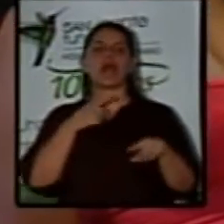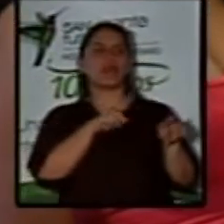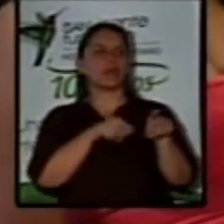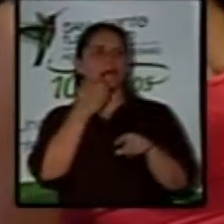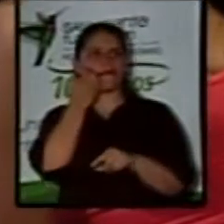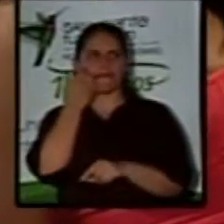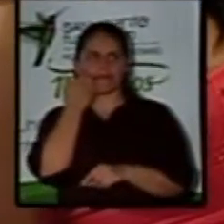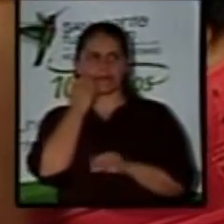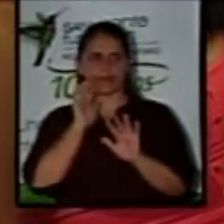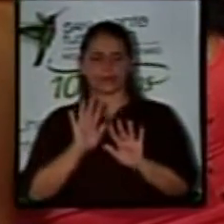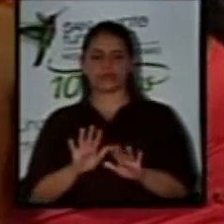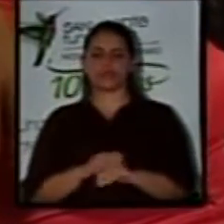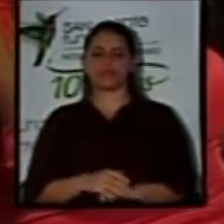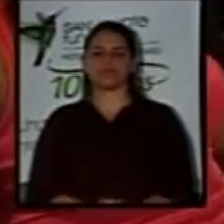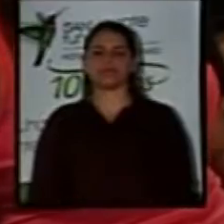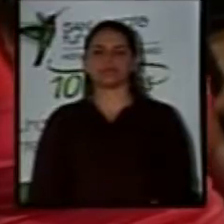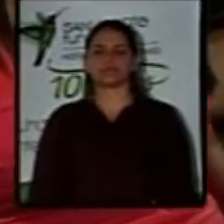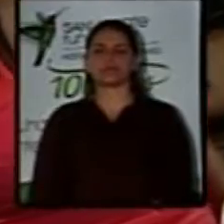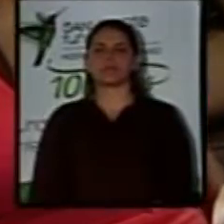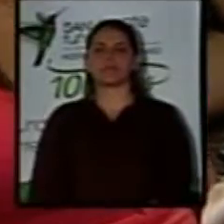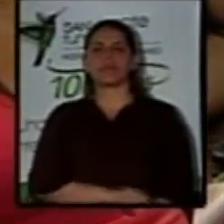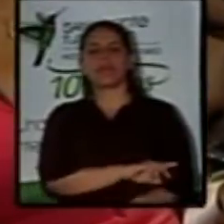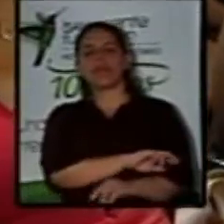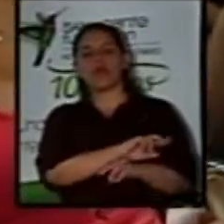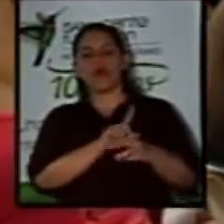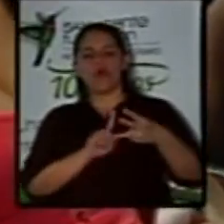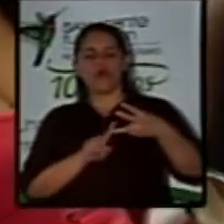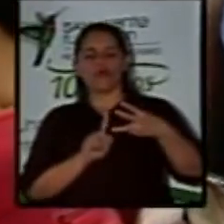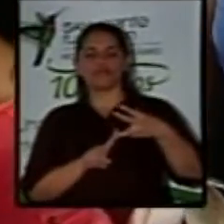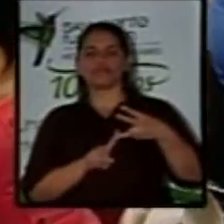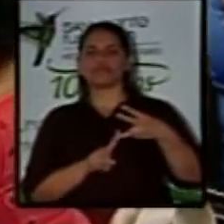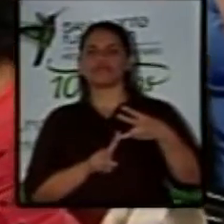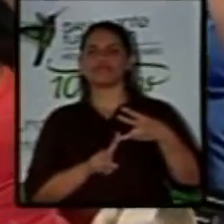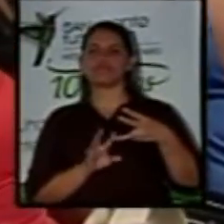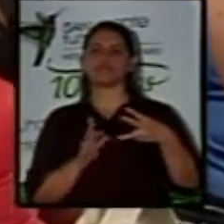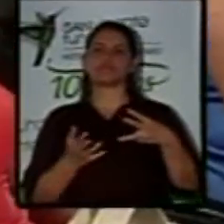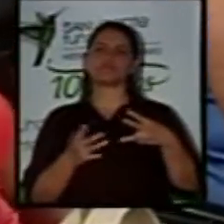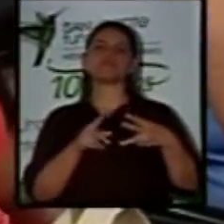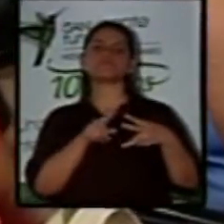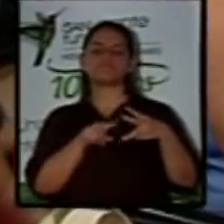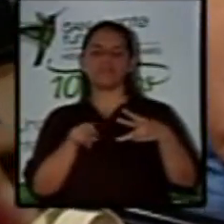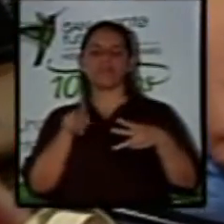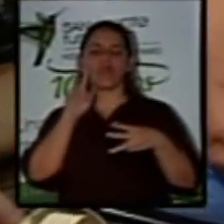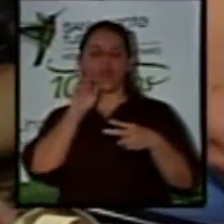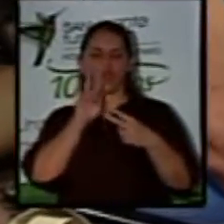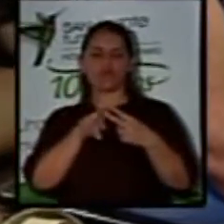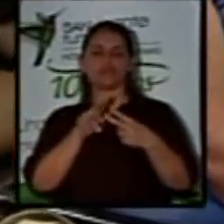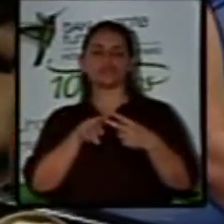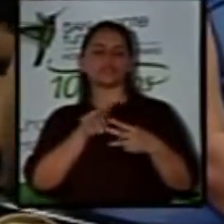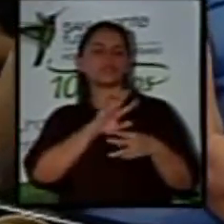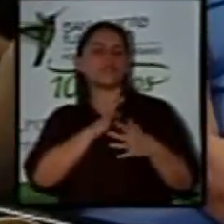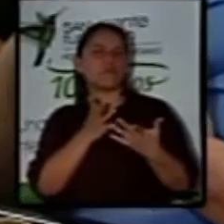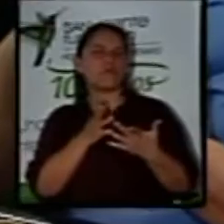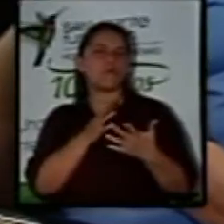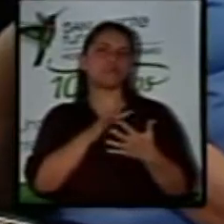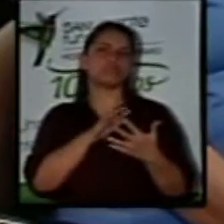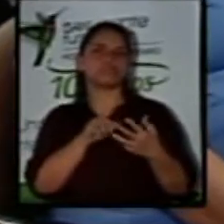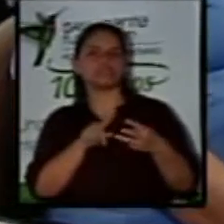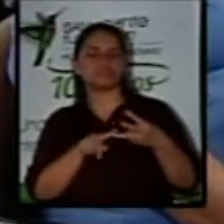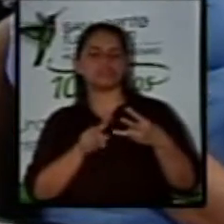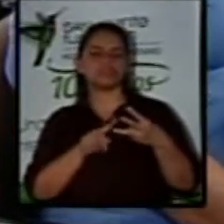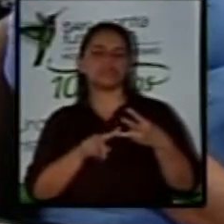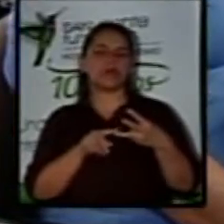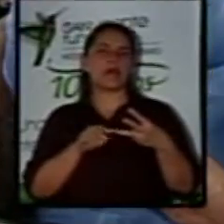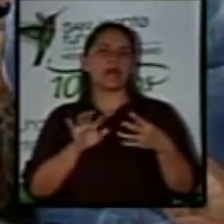a la enfermedad venosa. Otros factores que son conocidos como los factores secundarios, Dentro